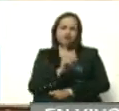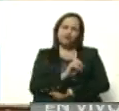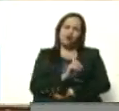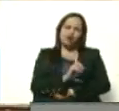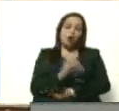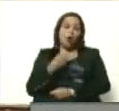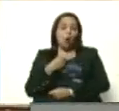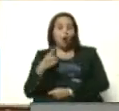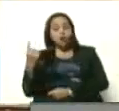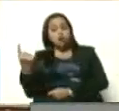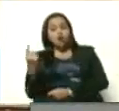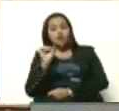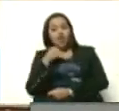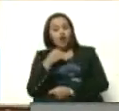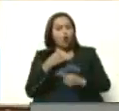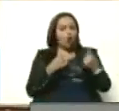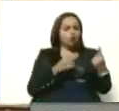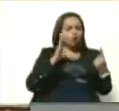los dos no sea tan viejo.